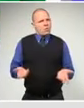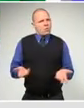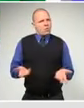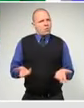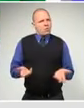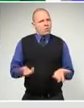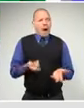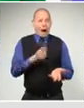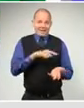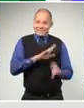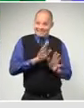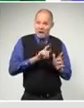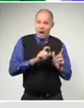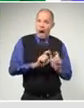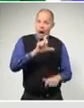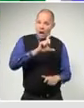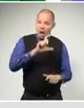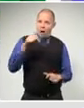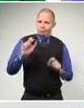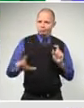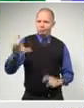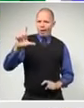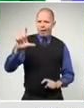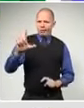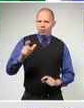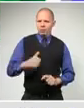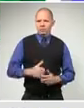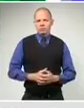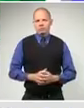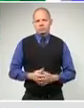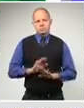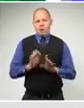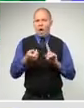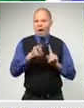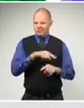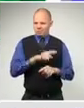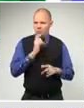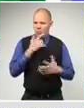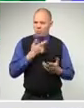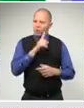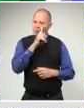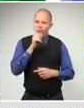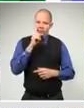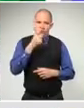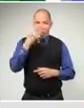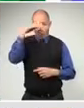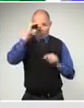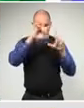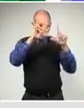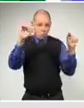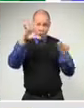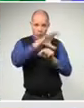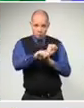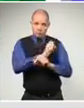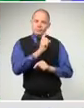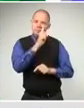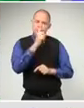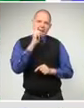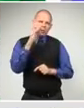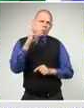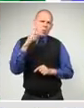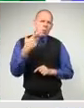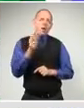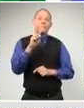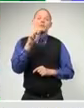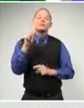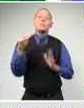una cifra elevada. Se procesaron nuevamente casi 21.000 muestras en nuestro país